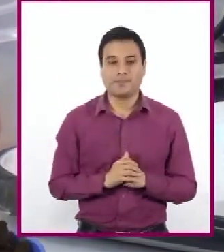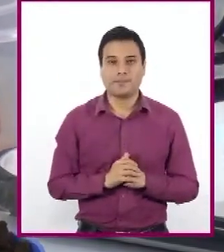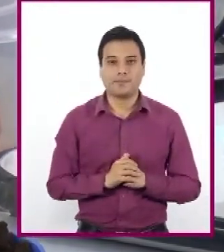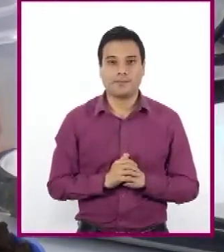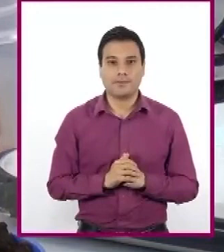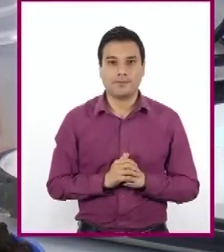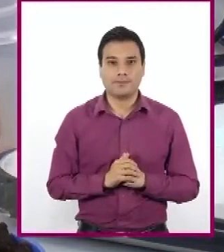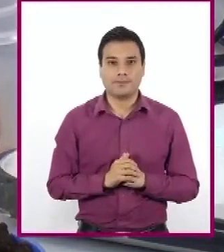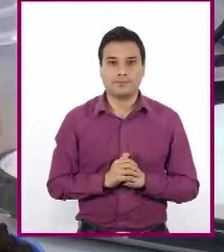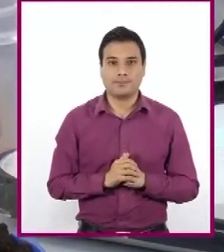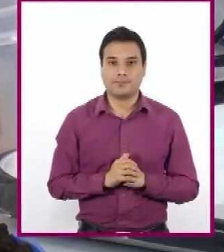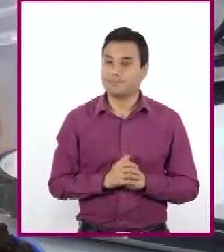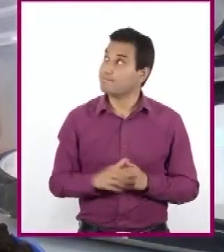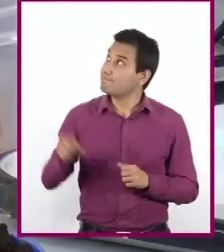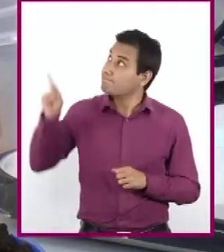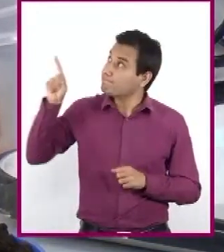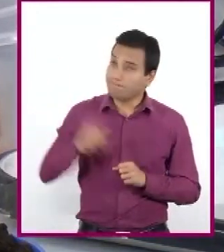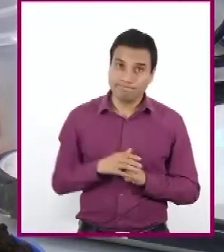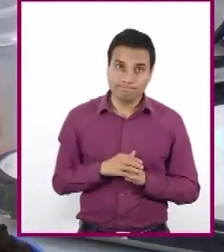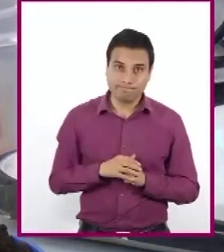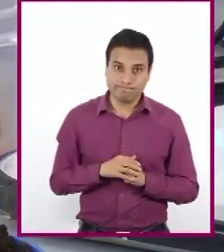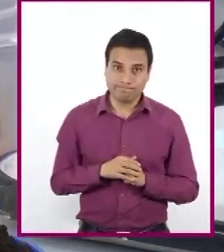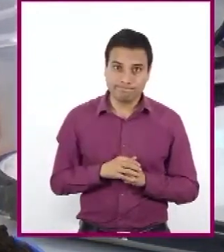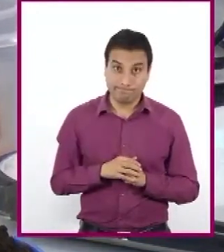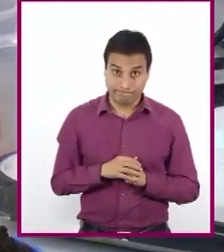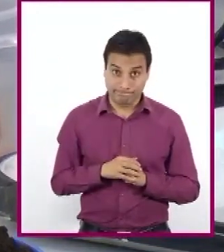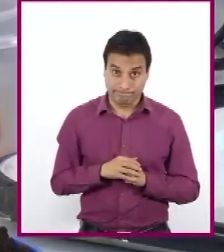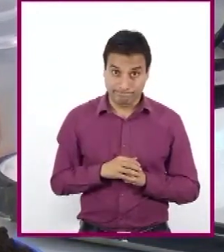Únicamente la parte baja, así como lo estamos realizando.